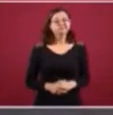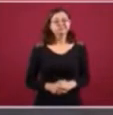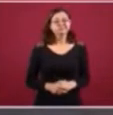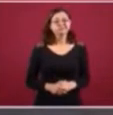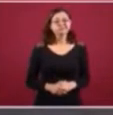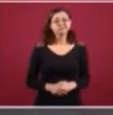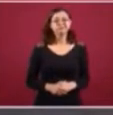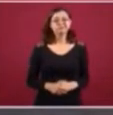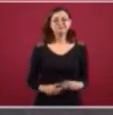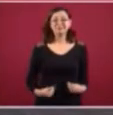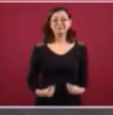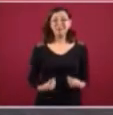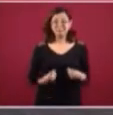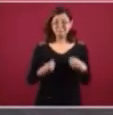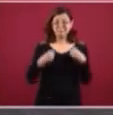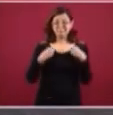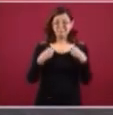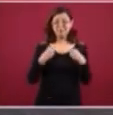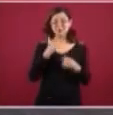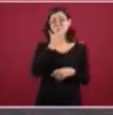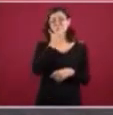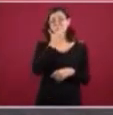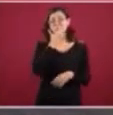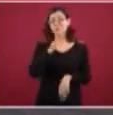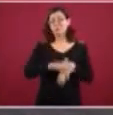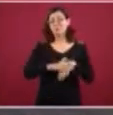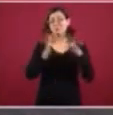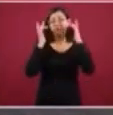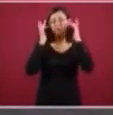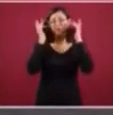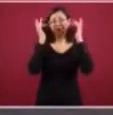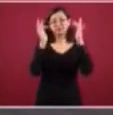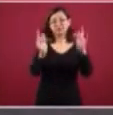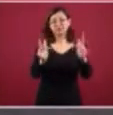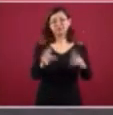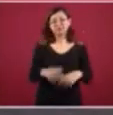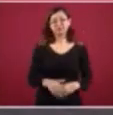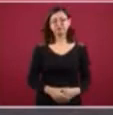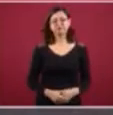La vida es lo más sagrado que hay.